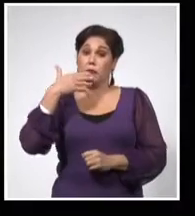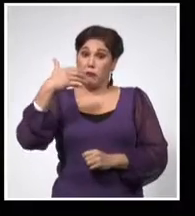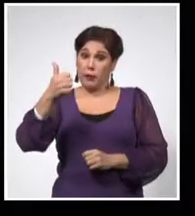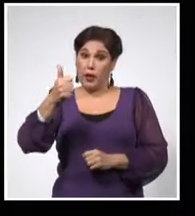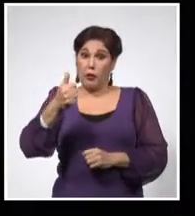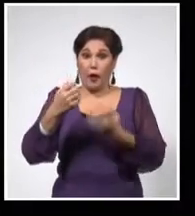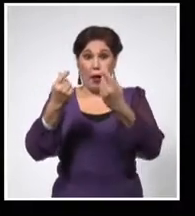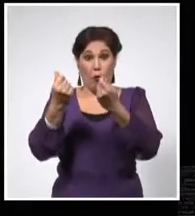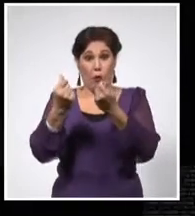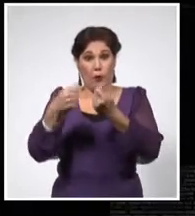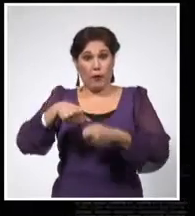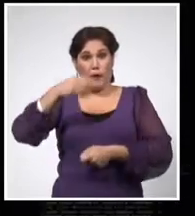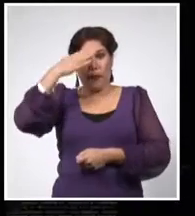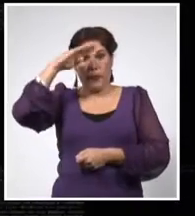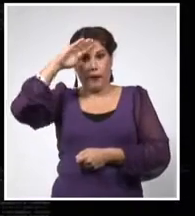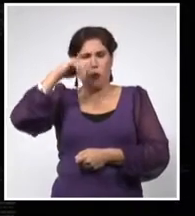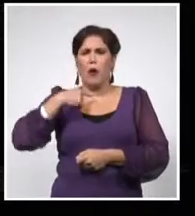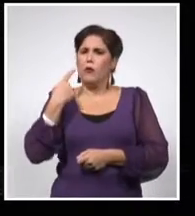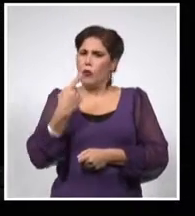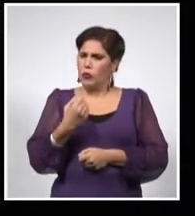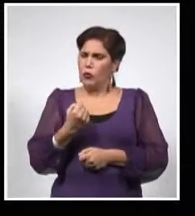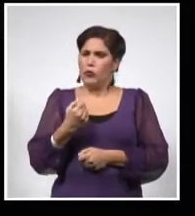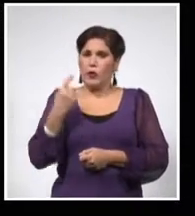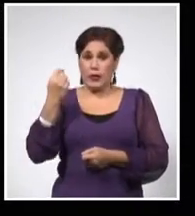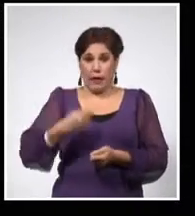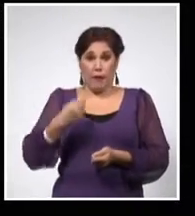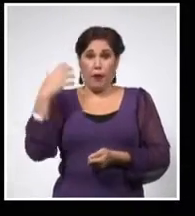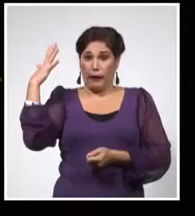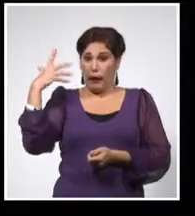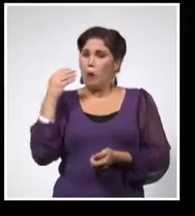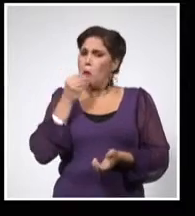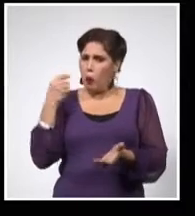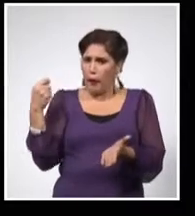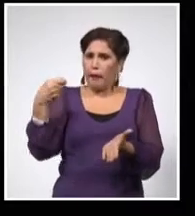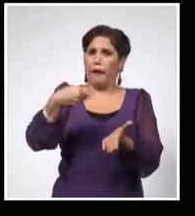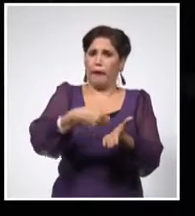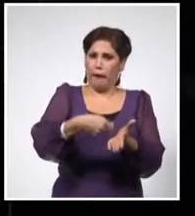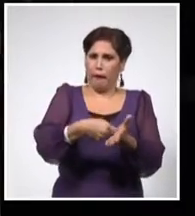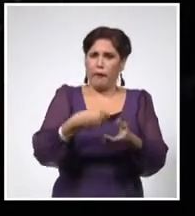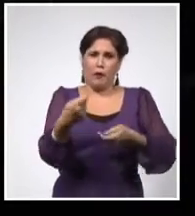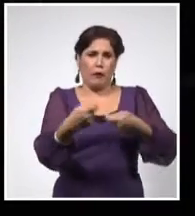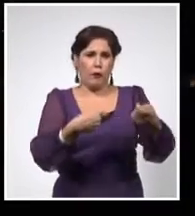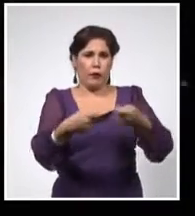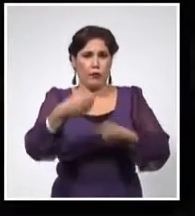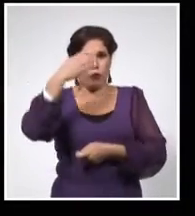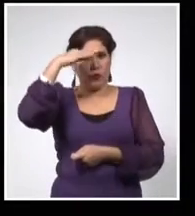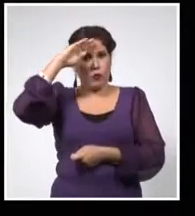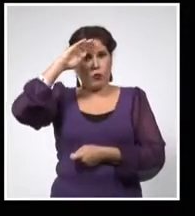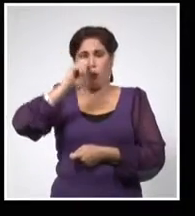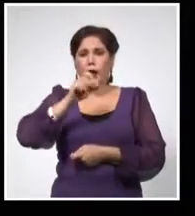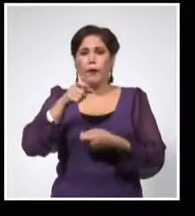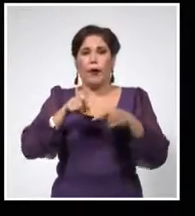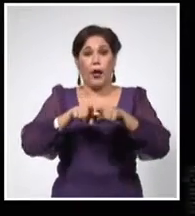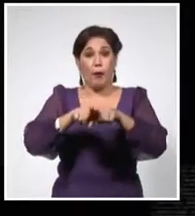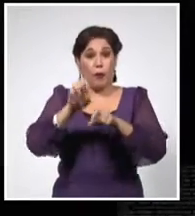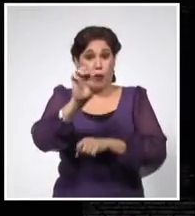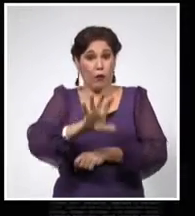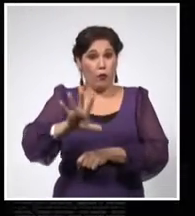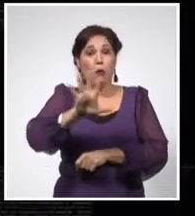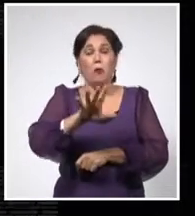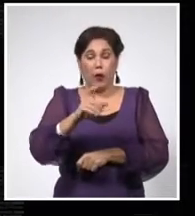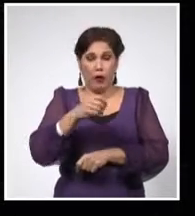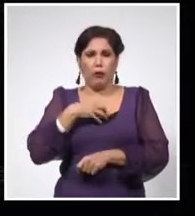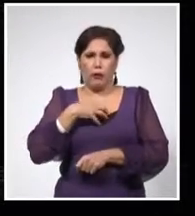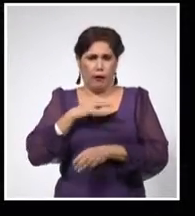nuestra economía. Estoy seguro que los inversionistas extranjeros, como de hecho ya lo ha hecho la Unión Europea